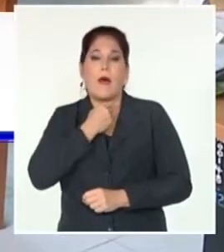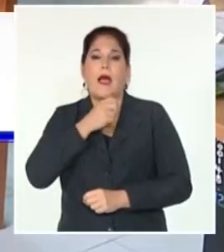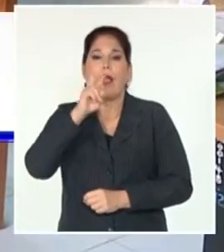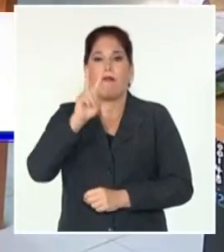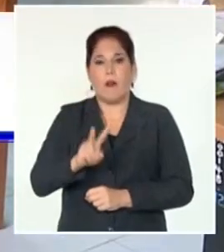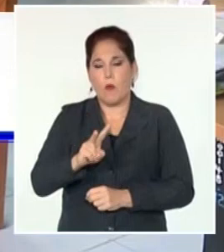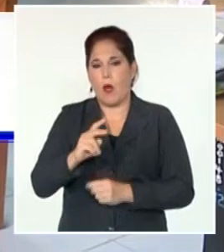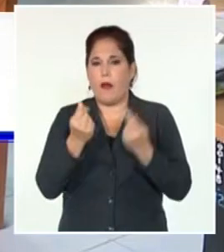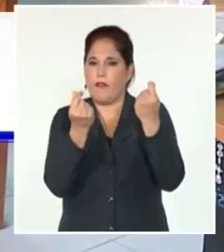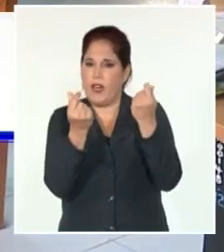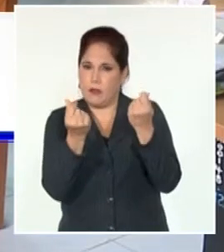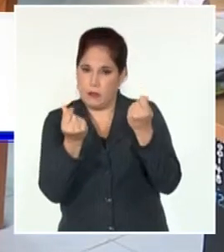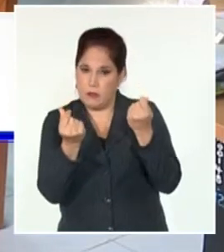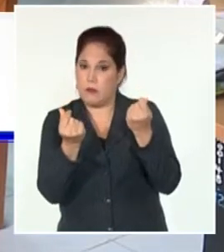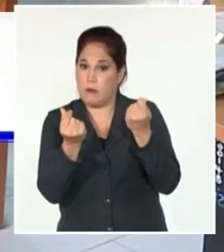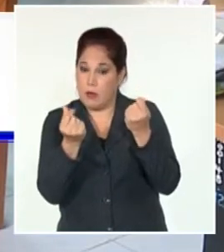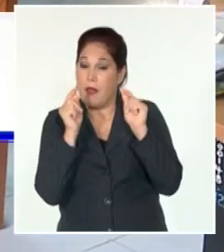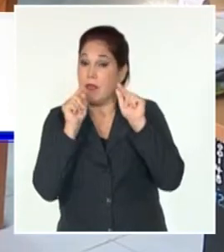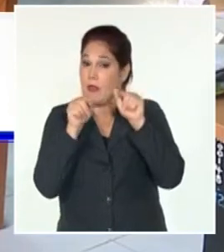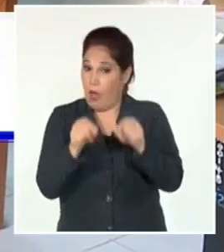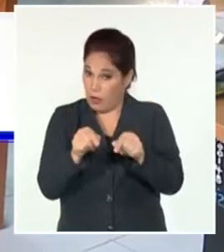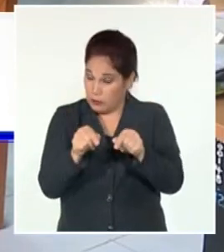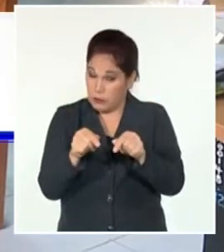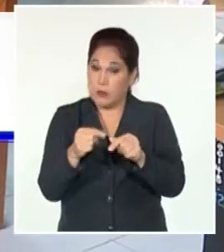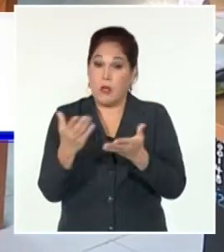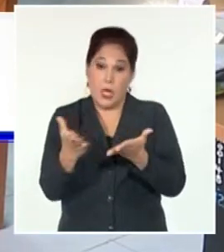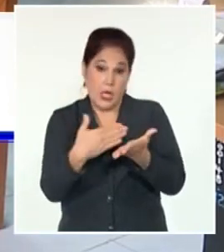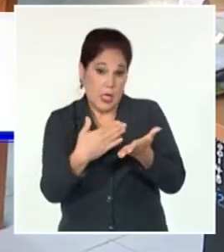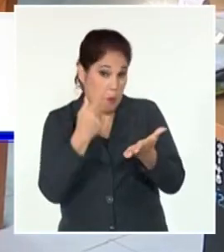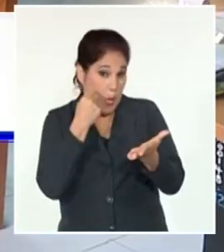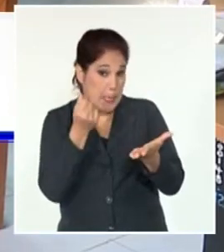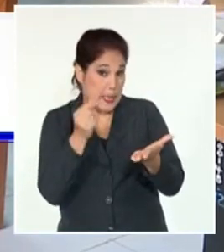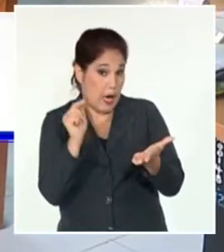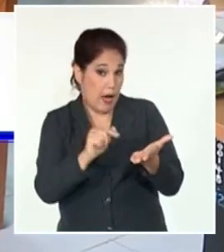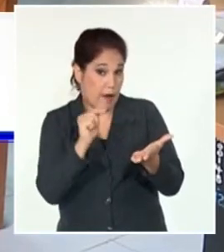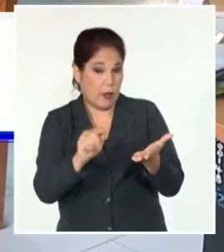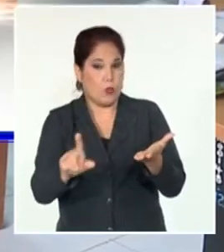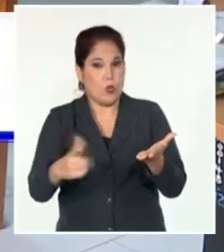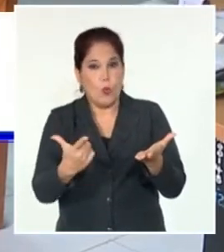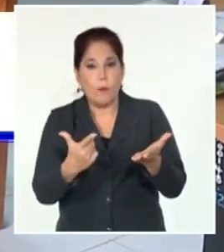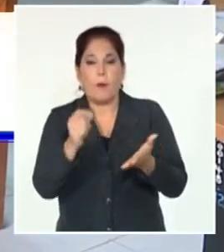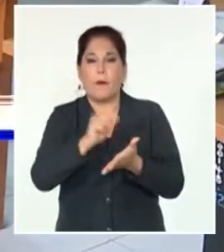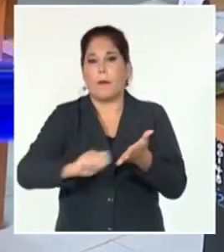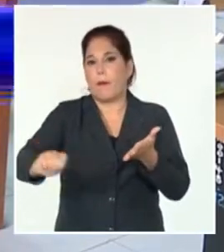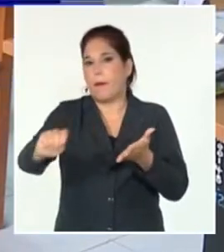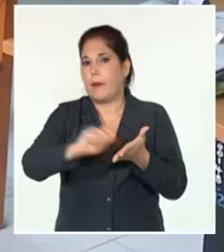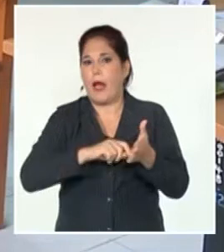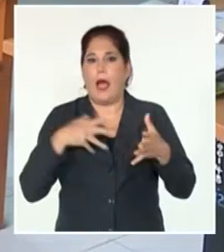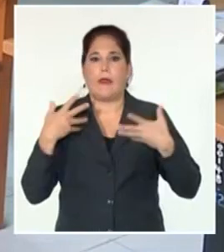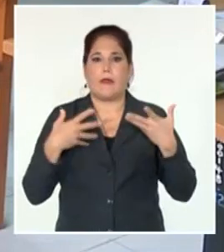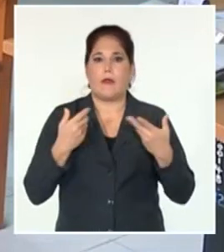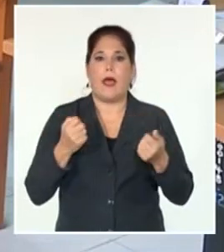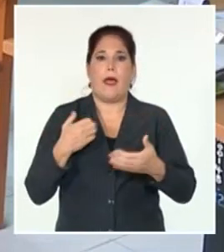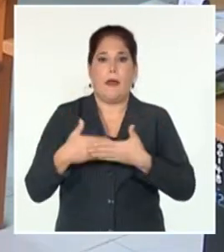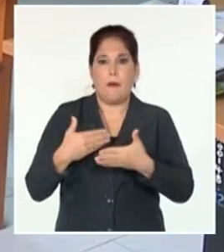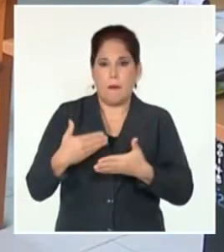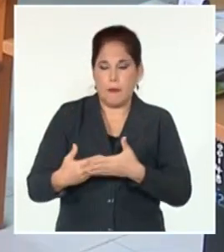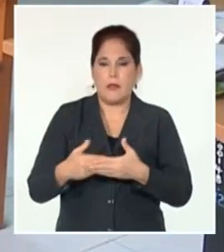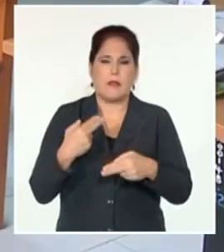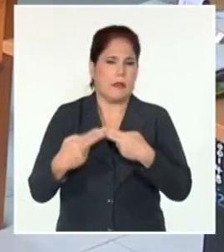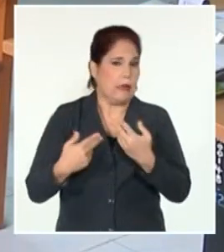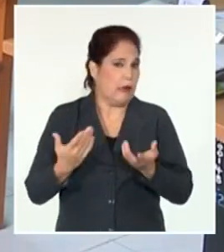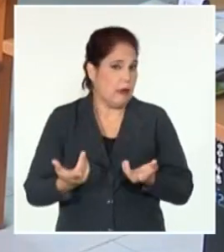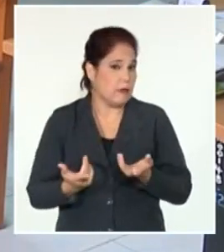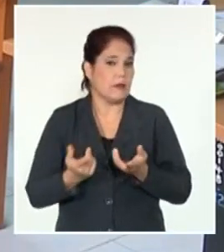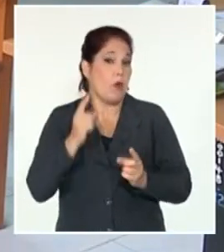estados financieros porque de ellos es donde nos vamos a nutrir para ver el cumplimiento de los planes, de la actividad que realiza la empresa, cuáles